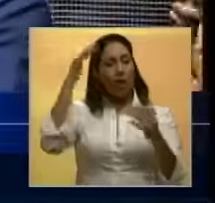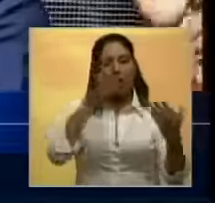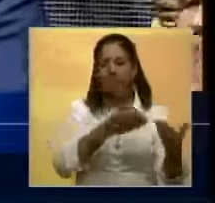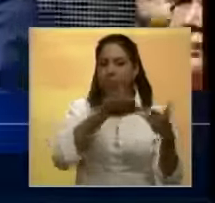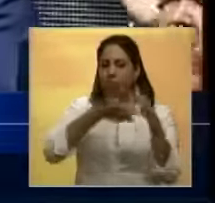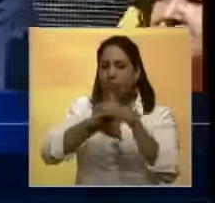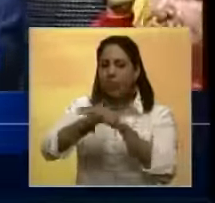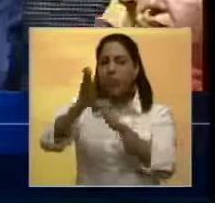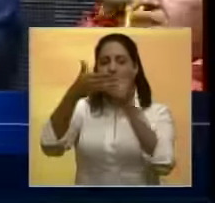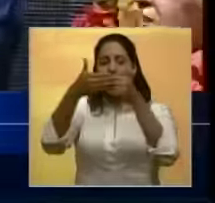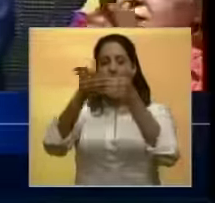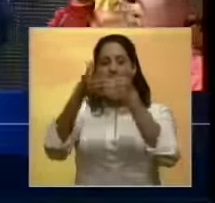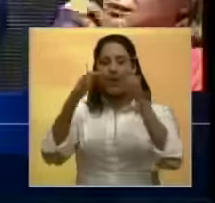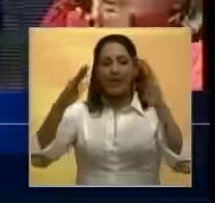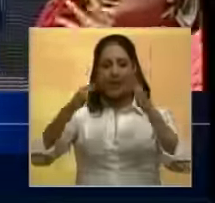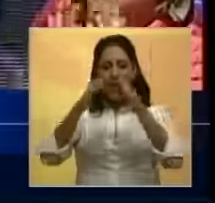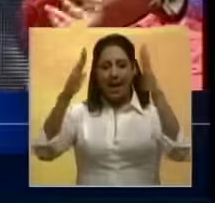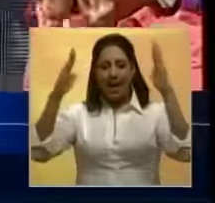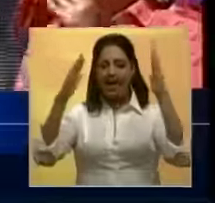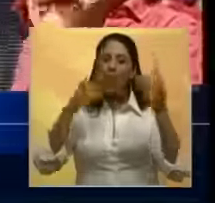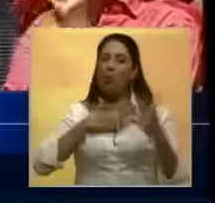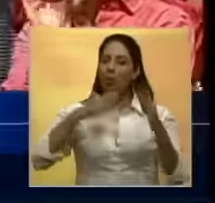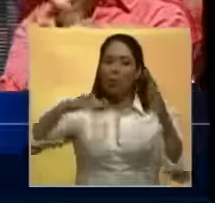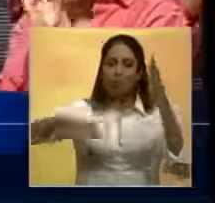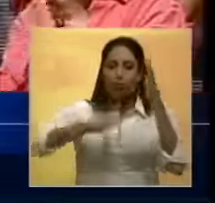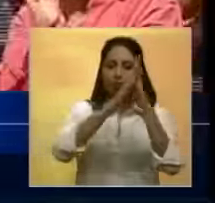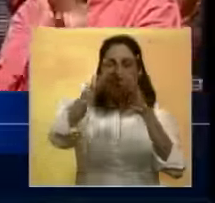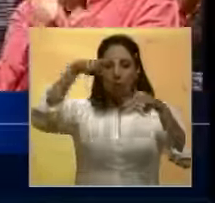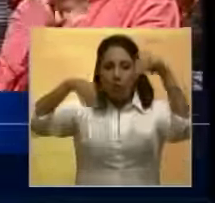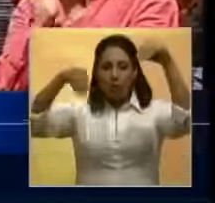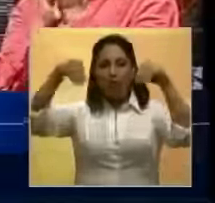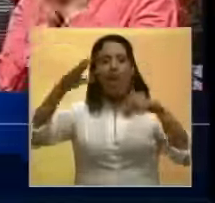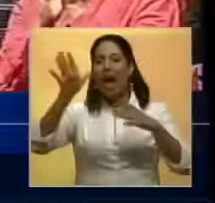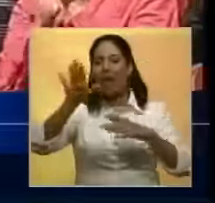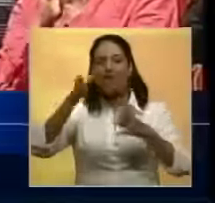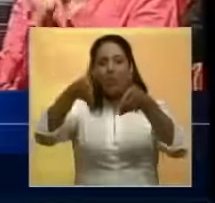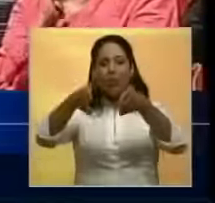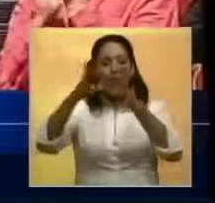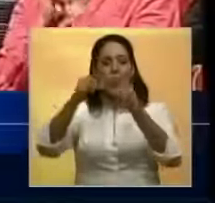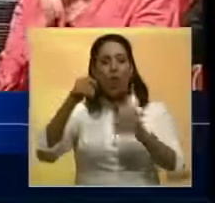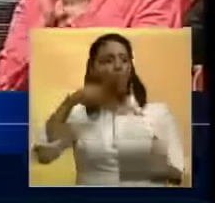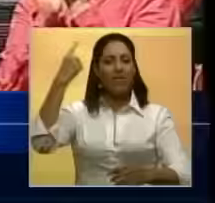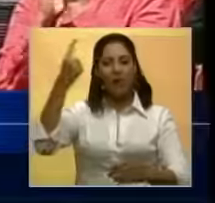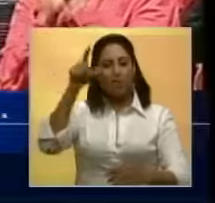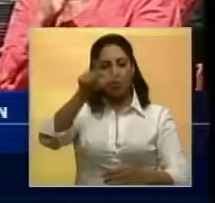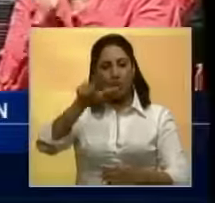por la puerta grande del Panteón Nacional, donde descansan los héroes de la patria.